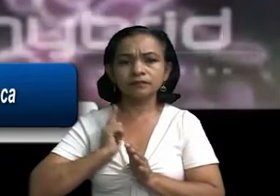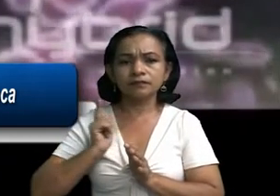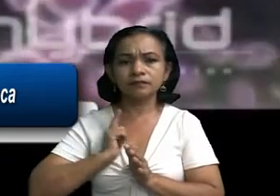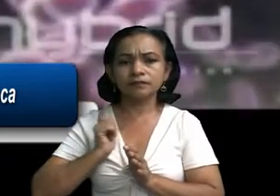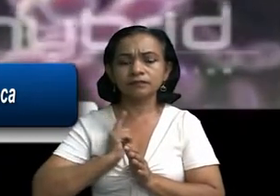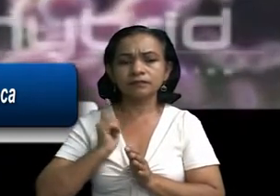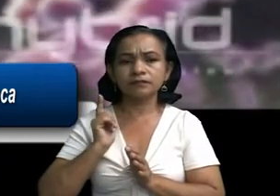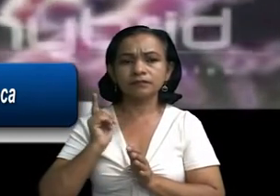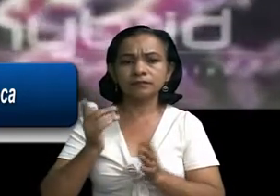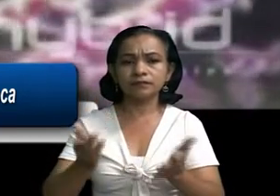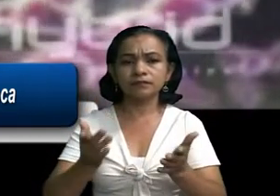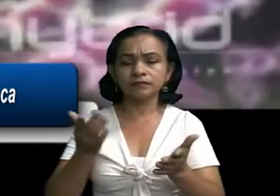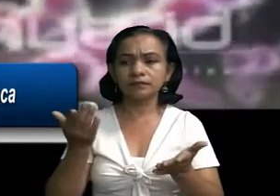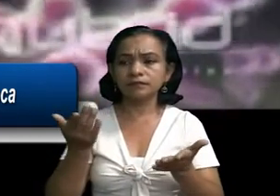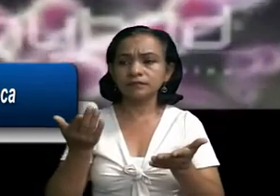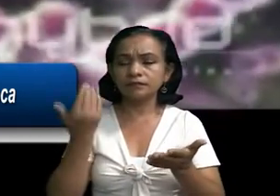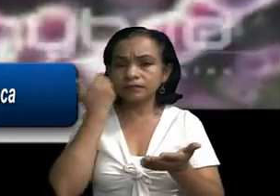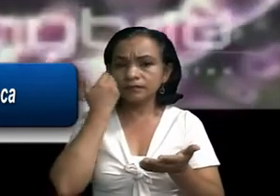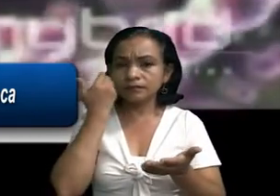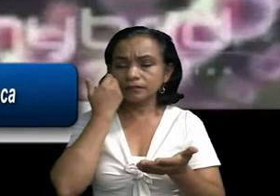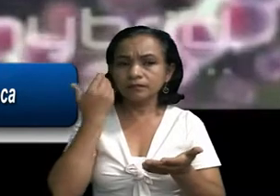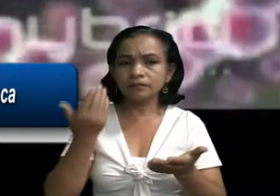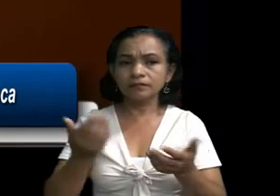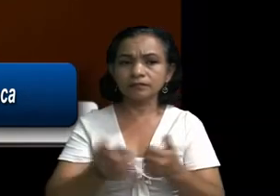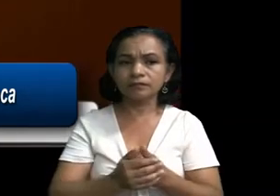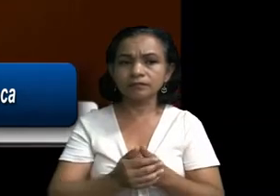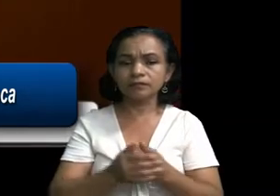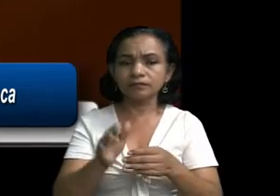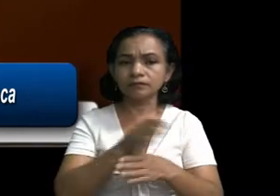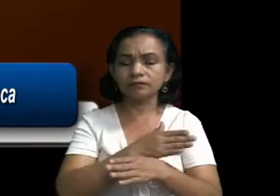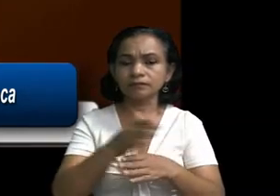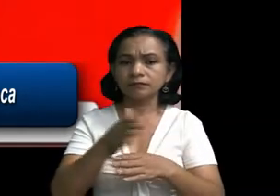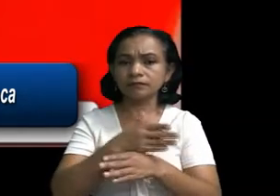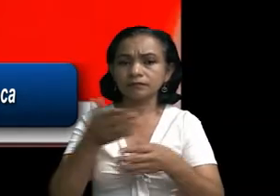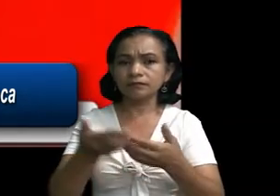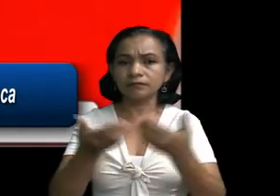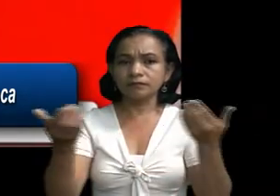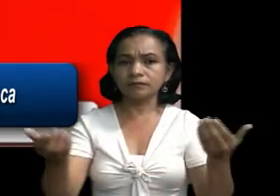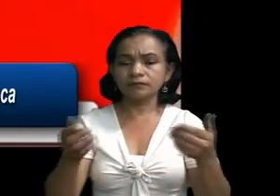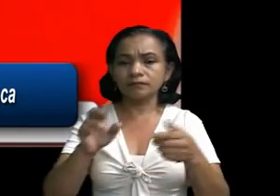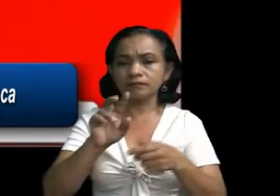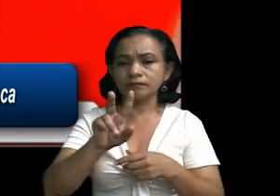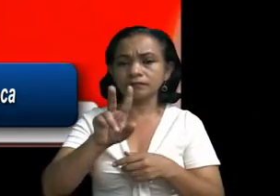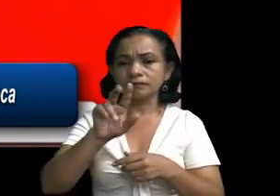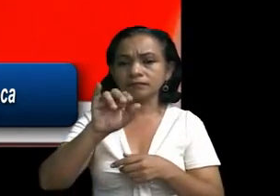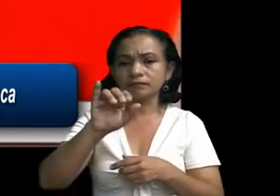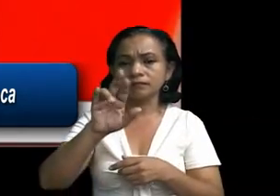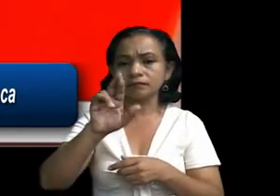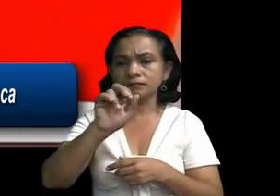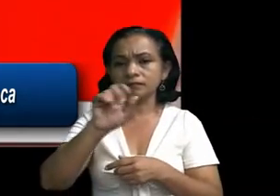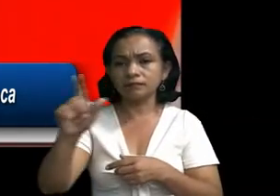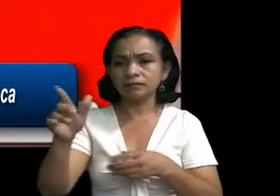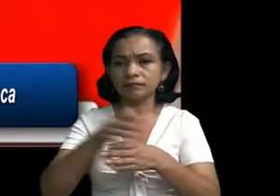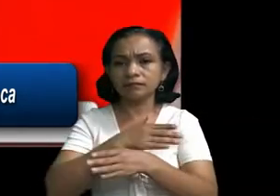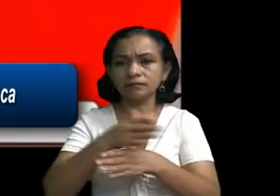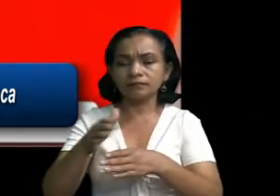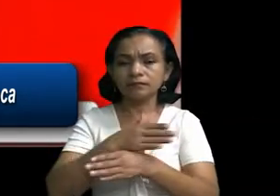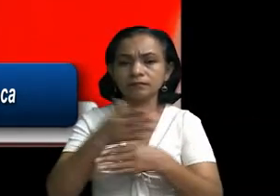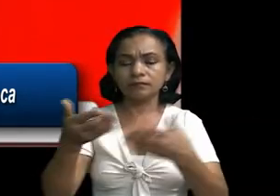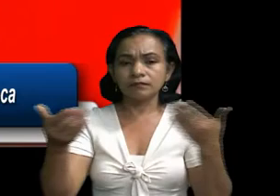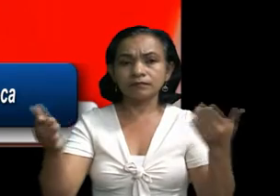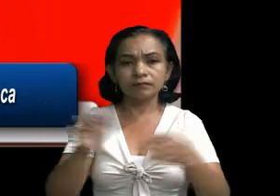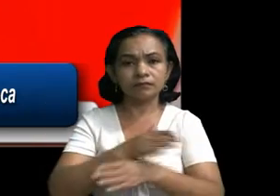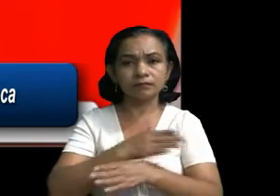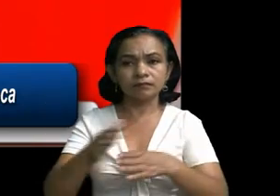es por esta bacteria? Correcto. Y que se diferencia con algo que es viral. Entonces, me imagino que hay una diferencia. Sí, hay